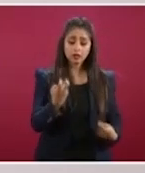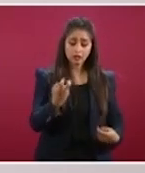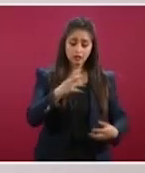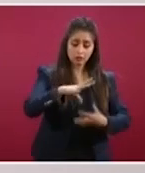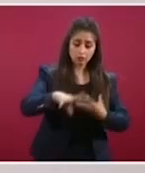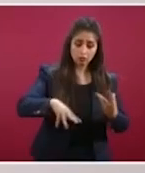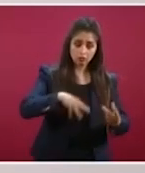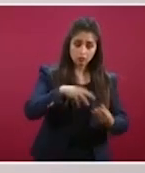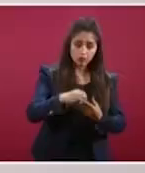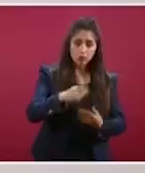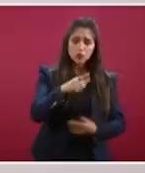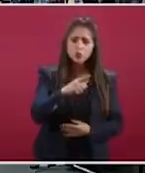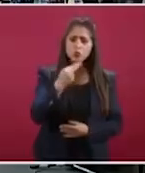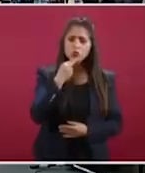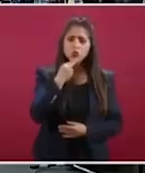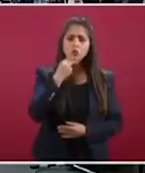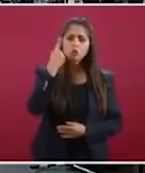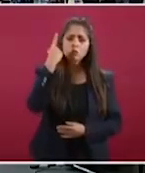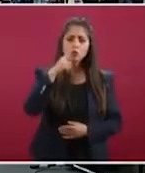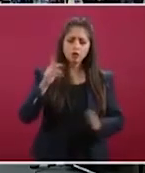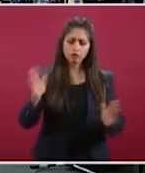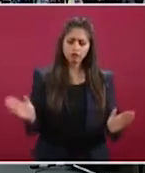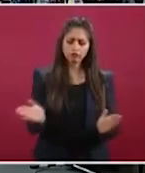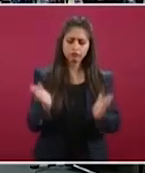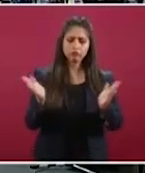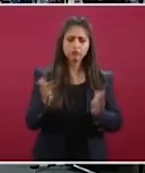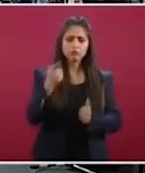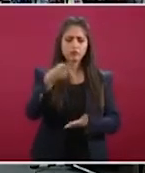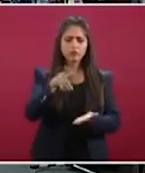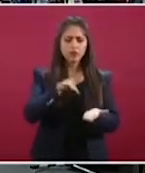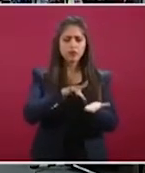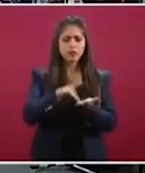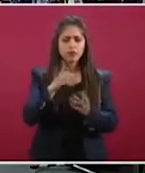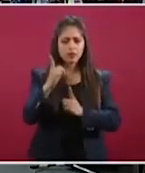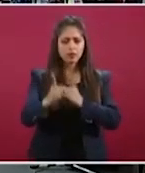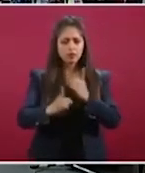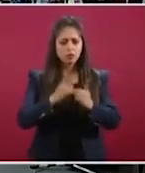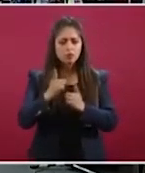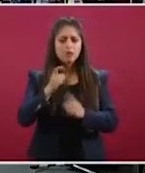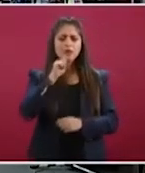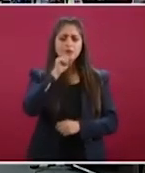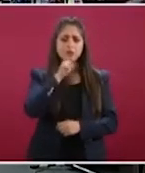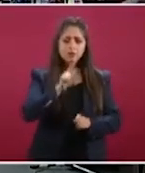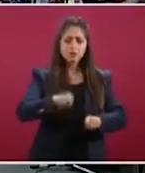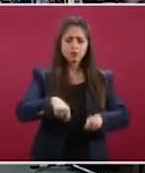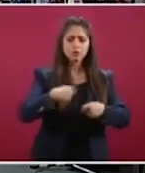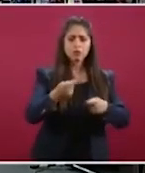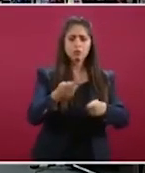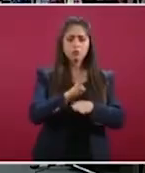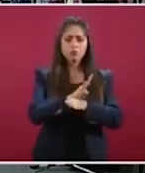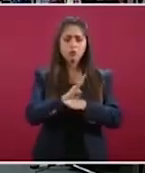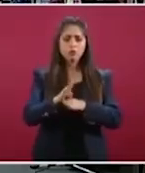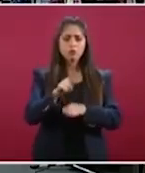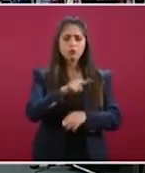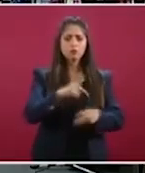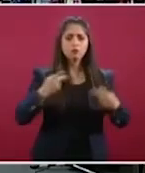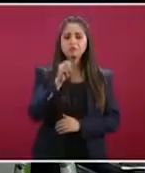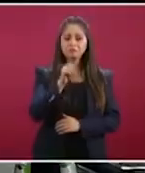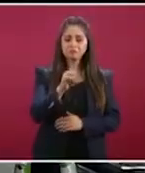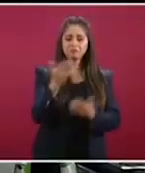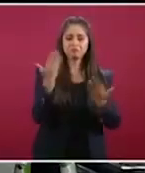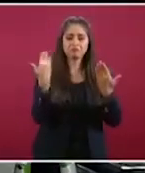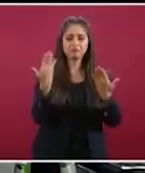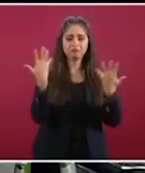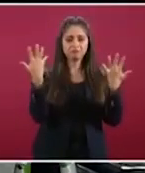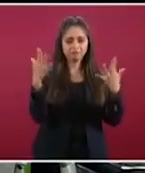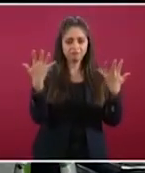fondos para impulsar el deporte y para beneficiar a las comunidades más pobres de México.